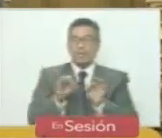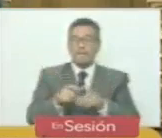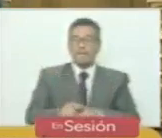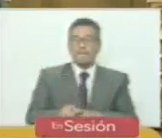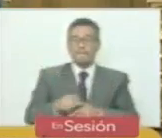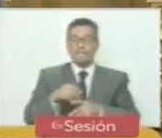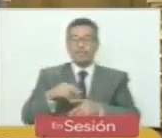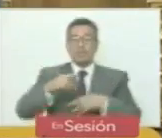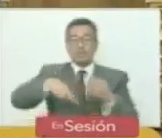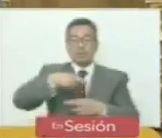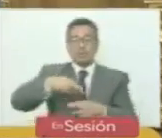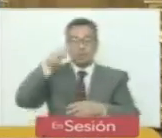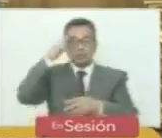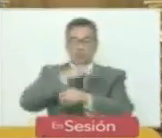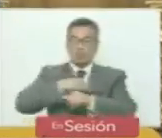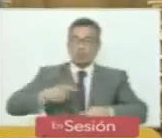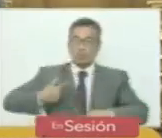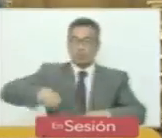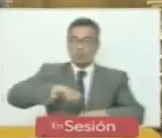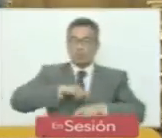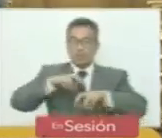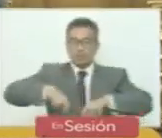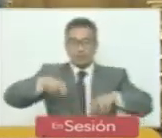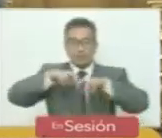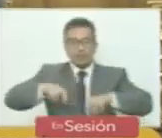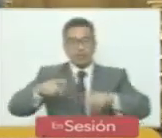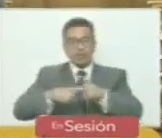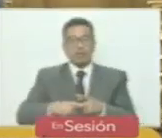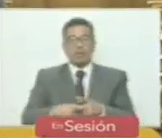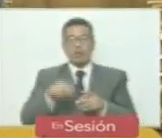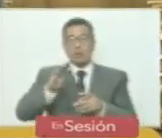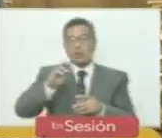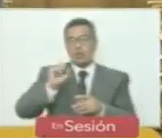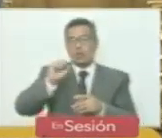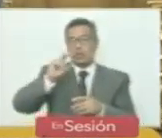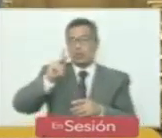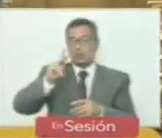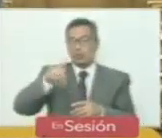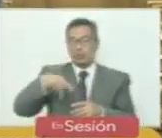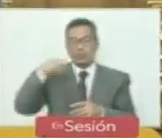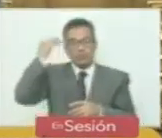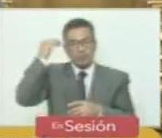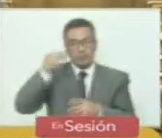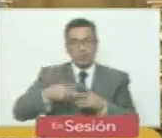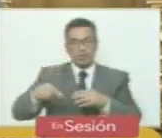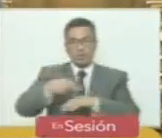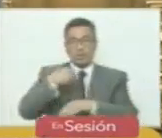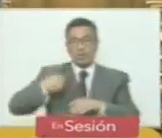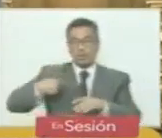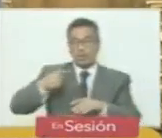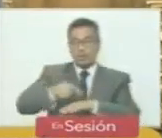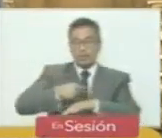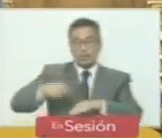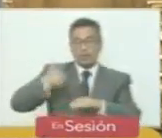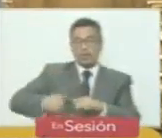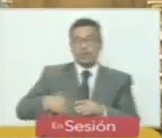la Guardia Revolucionaria Islámica y no está siendo investigada las fuerzas Quds, pues no son consideradas por el Estado argentino